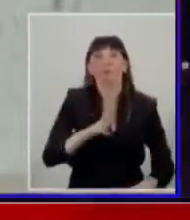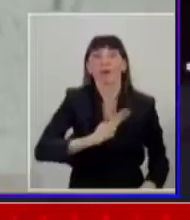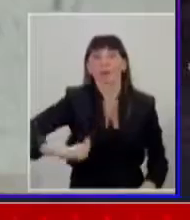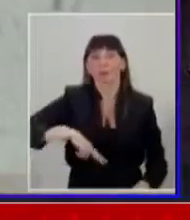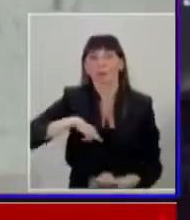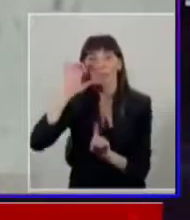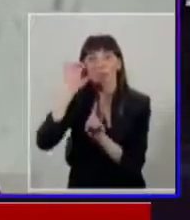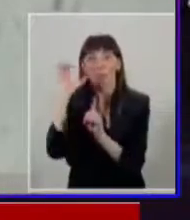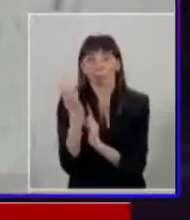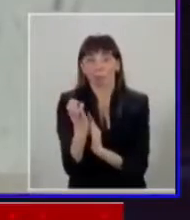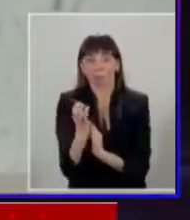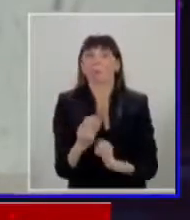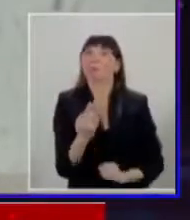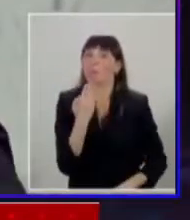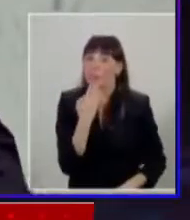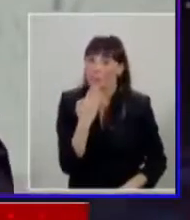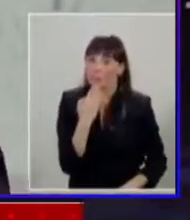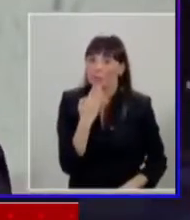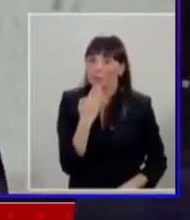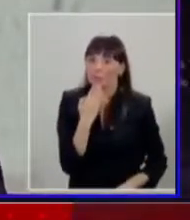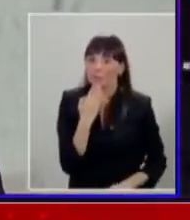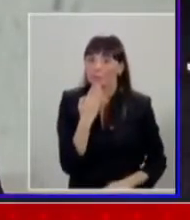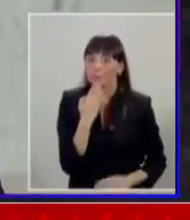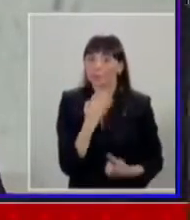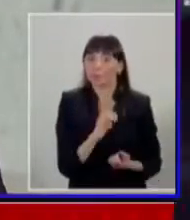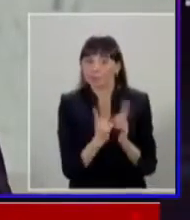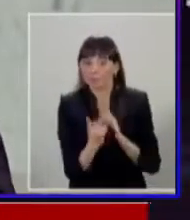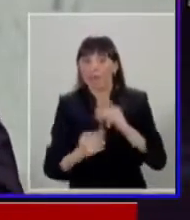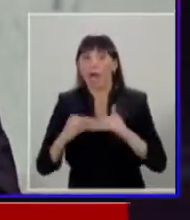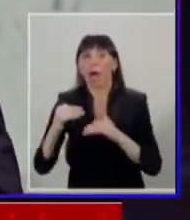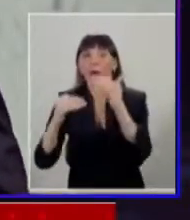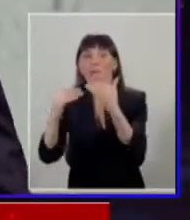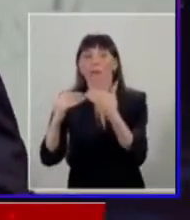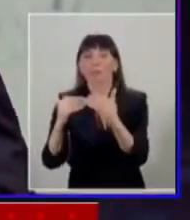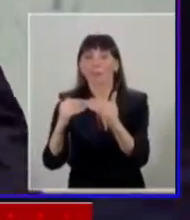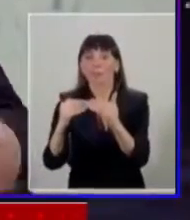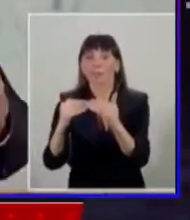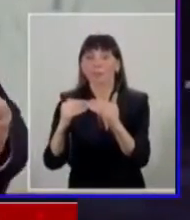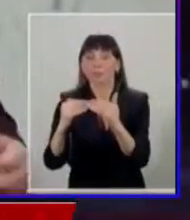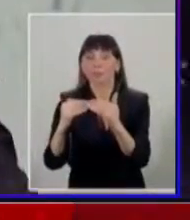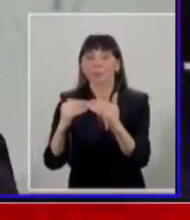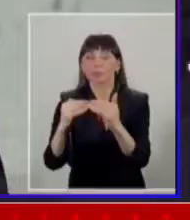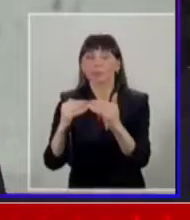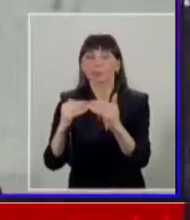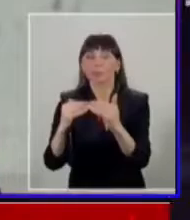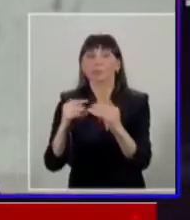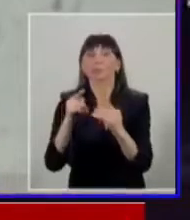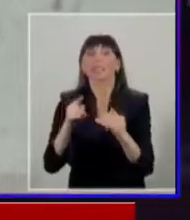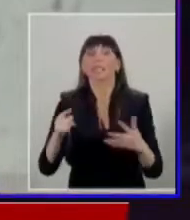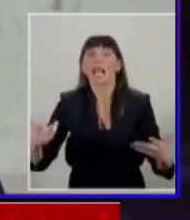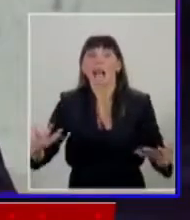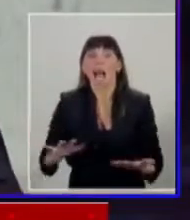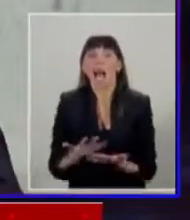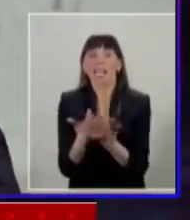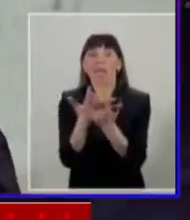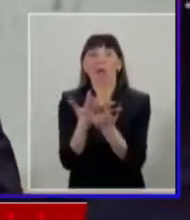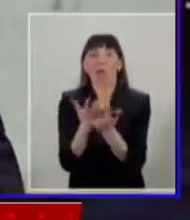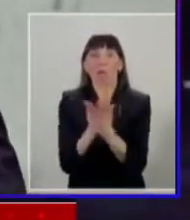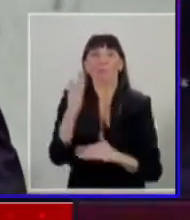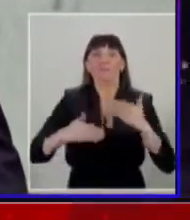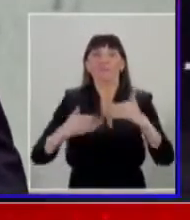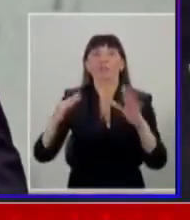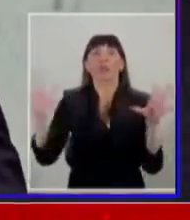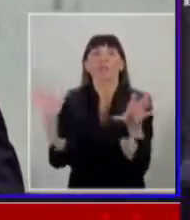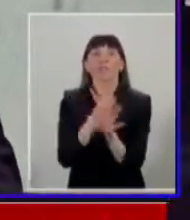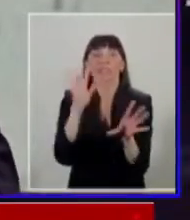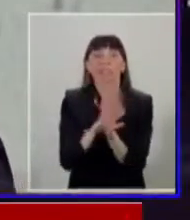llegando incluso a las dos cifras lo que es bastante alarmante el tema de inmigración tampoco se tomó en detalle a pesar